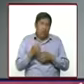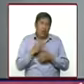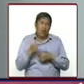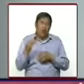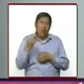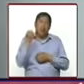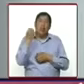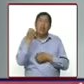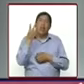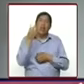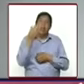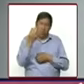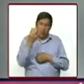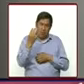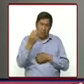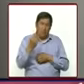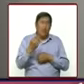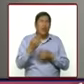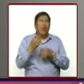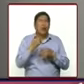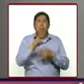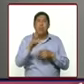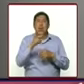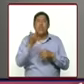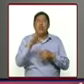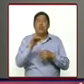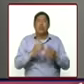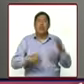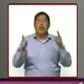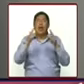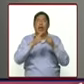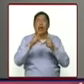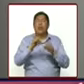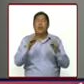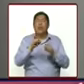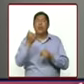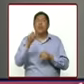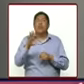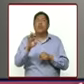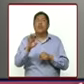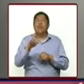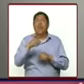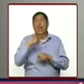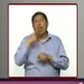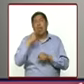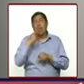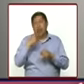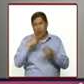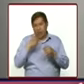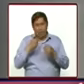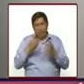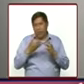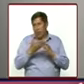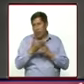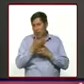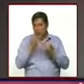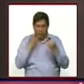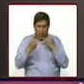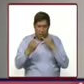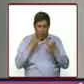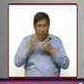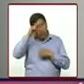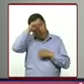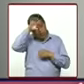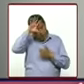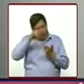14, a ocurrir desde el viernes 18 hasta el sábado 19 de octubre, según han señalado a través de un boletín.